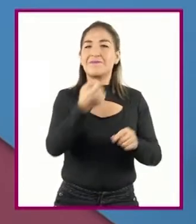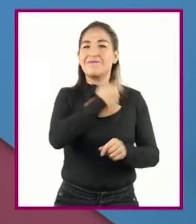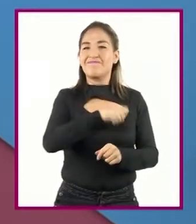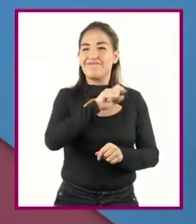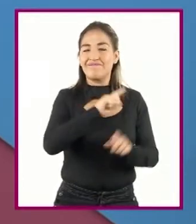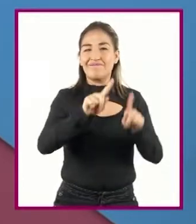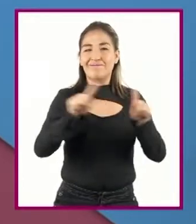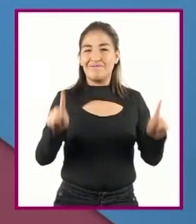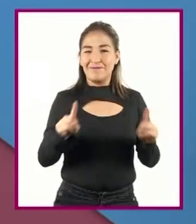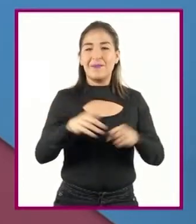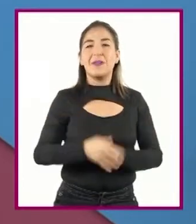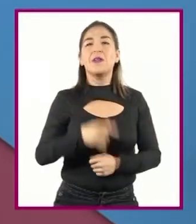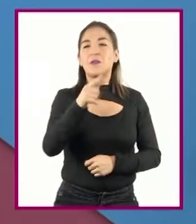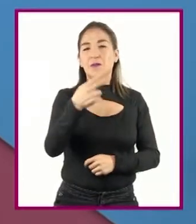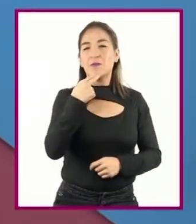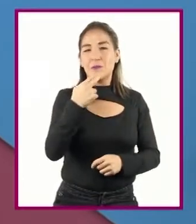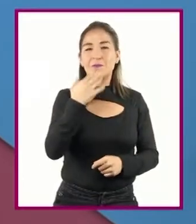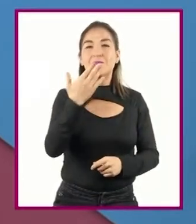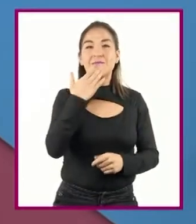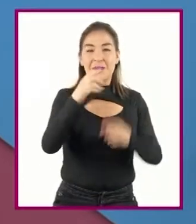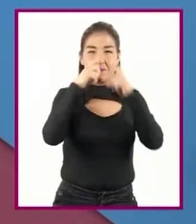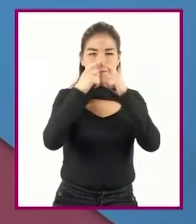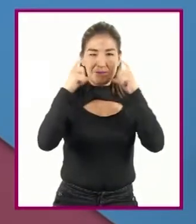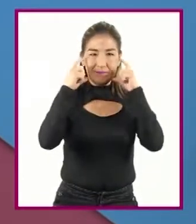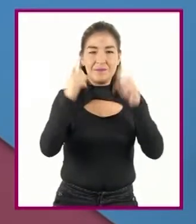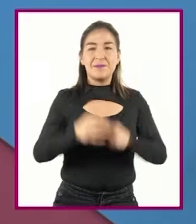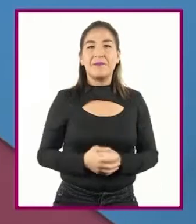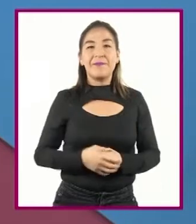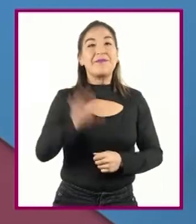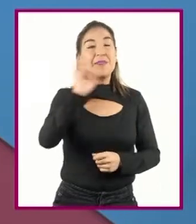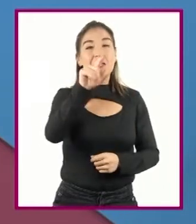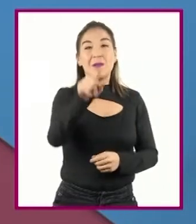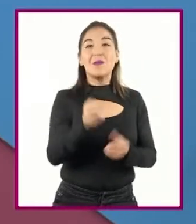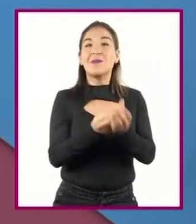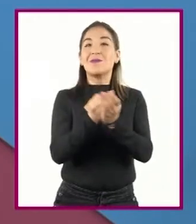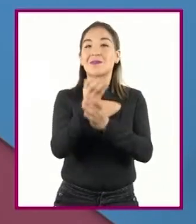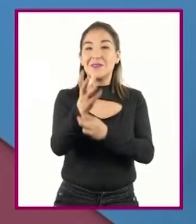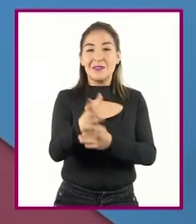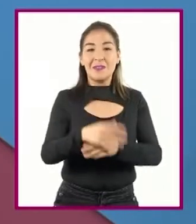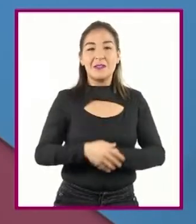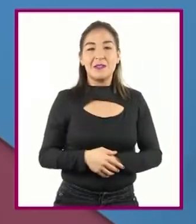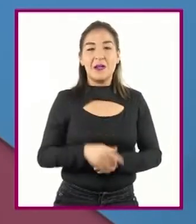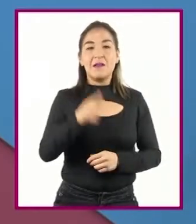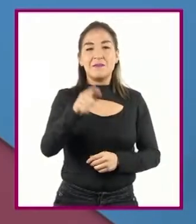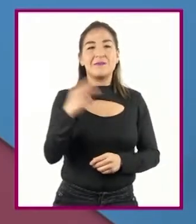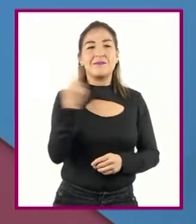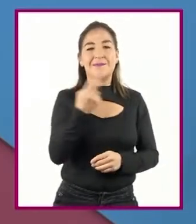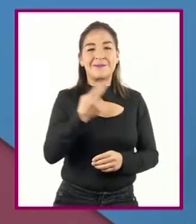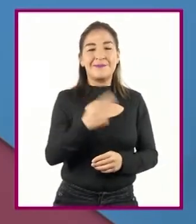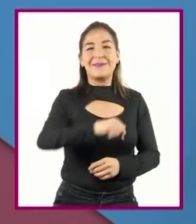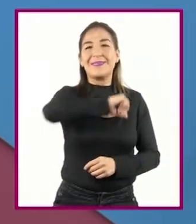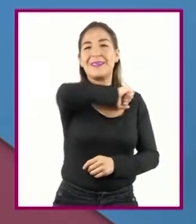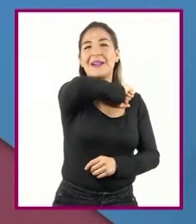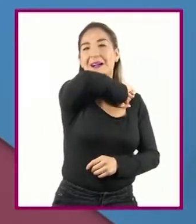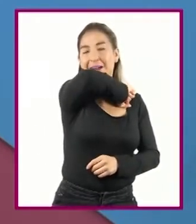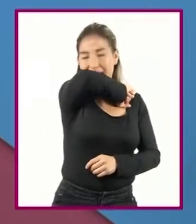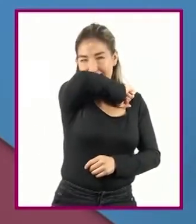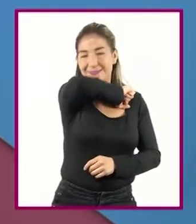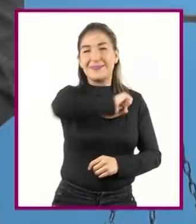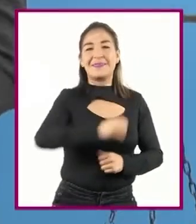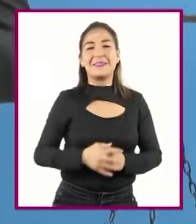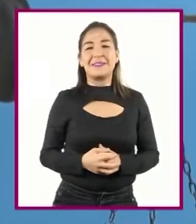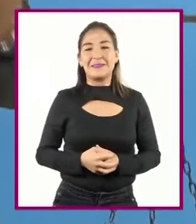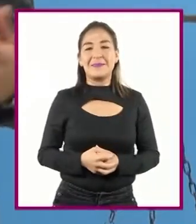distancia y usen de manera correcta el cubrebocas. Y en caso de ser necesario, tosan o estornuden en la parte interna del